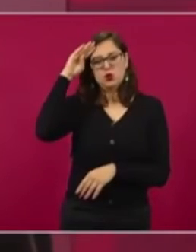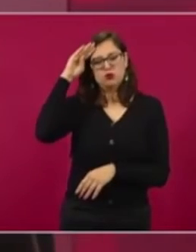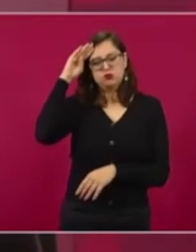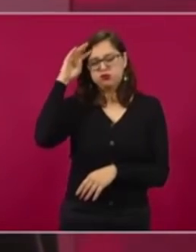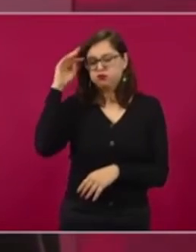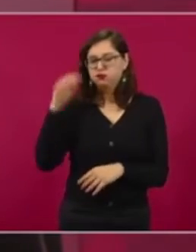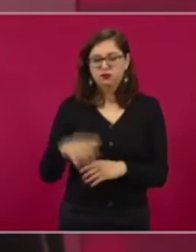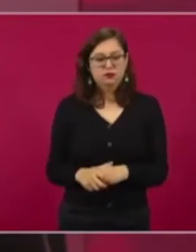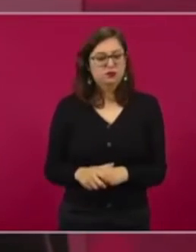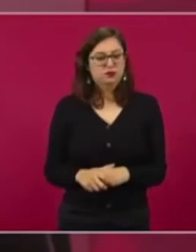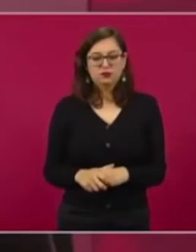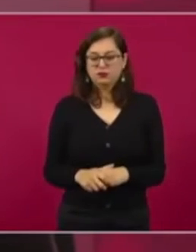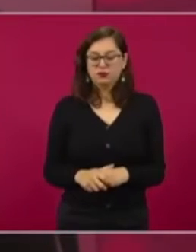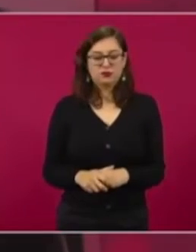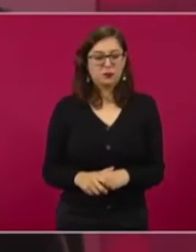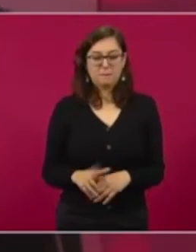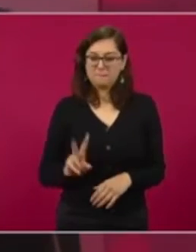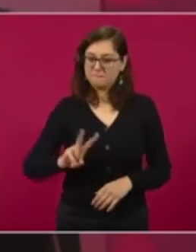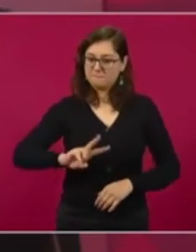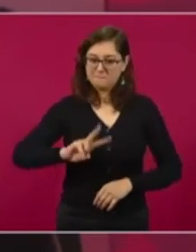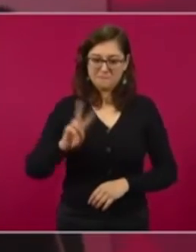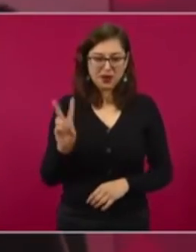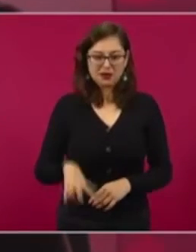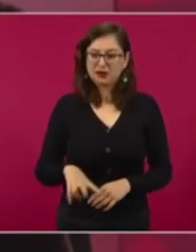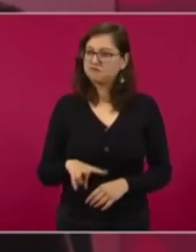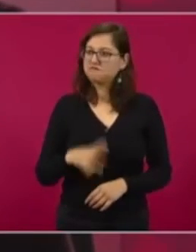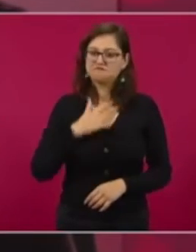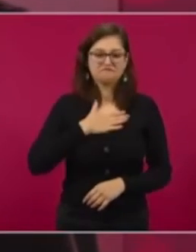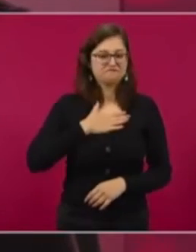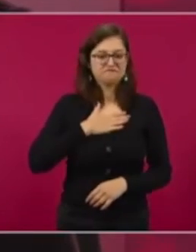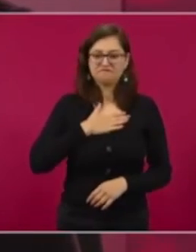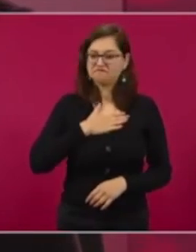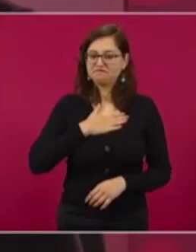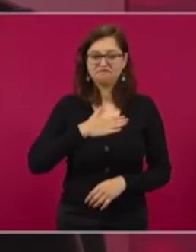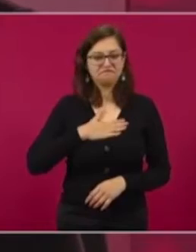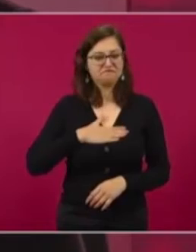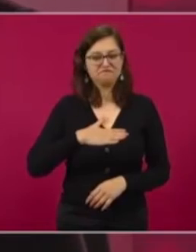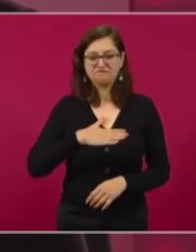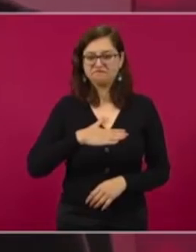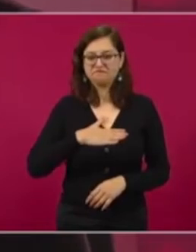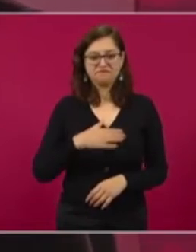que son completamente injustas.